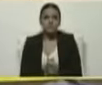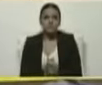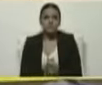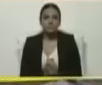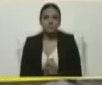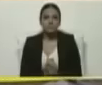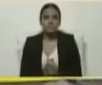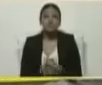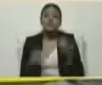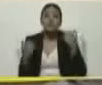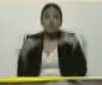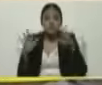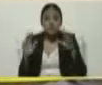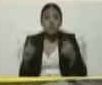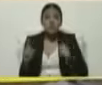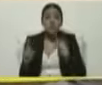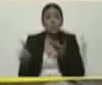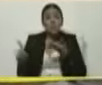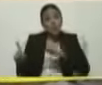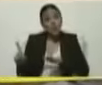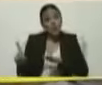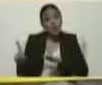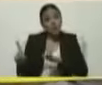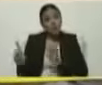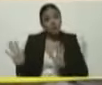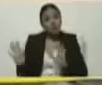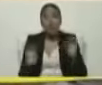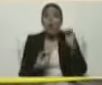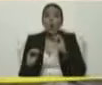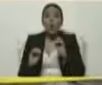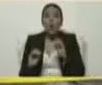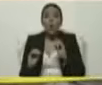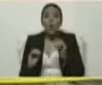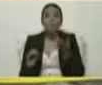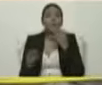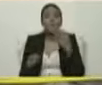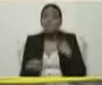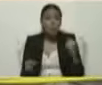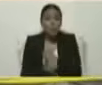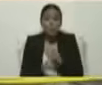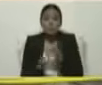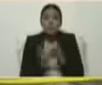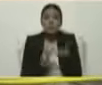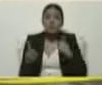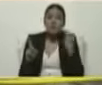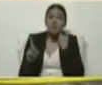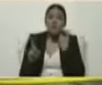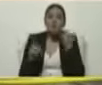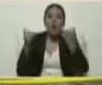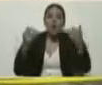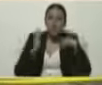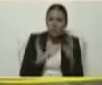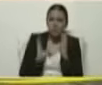si me toca irme o quedo inhabilitado físicamente, ahora te toca a ti, me dijo.